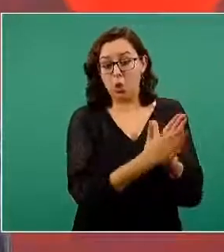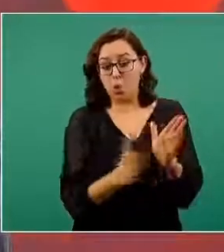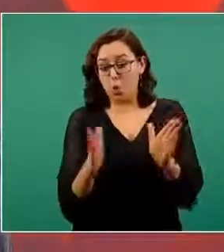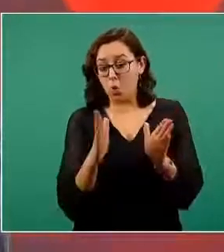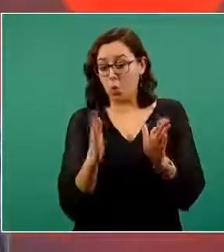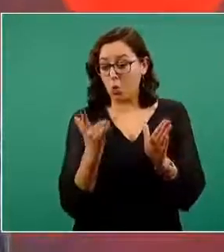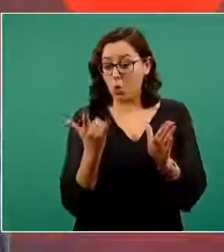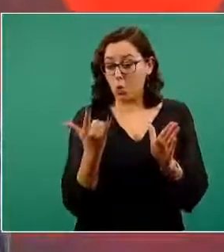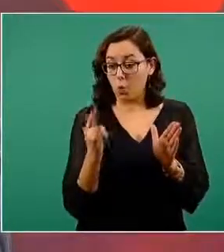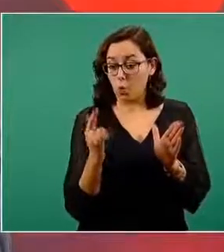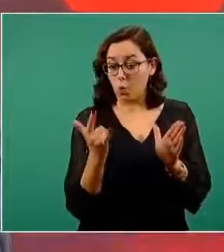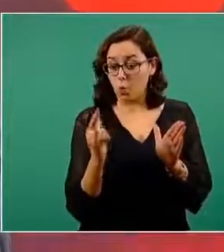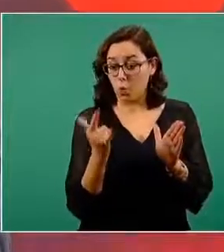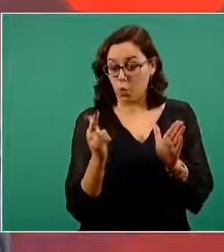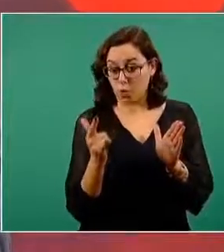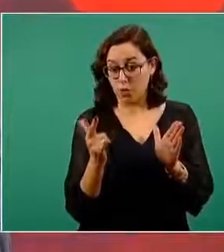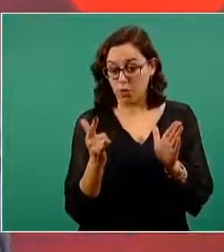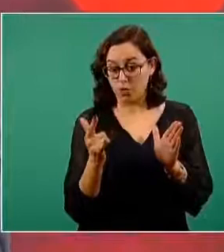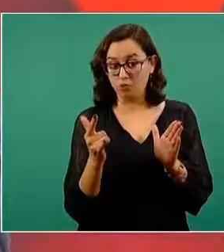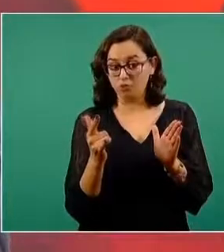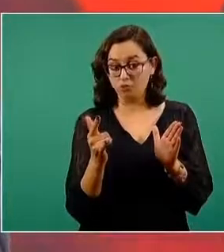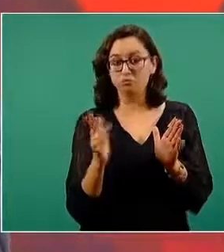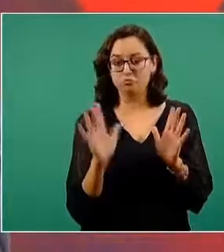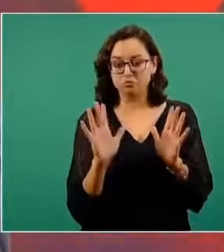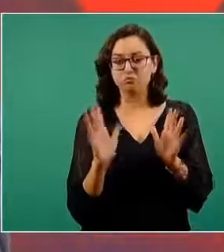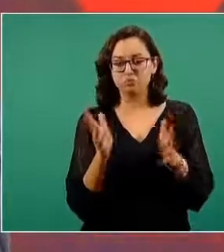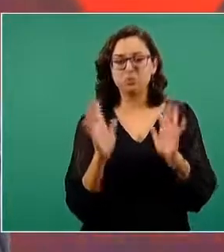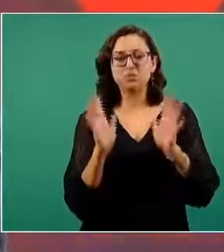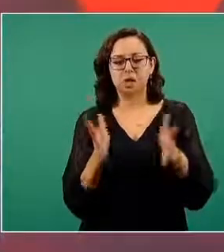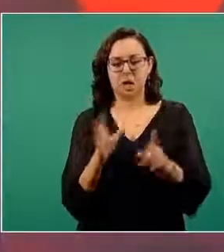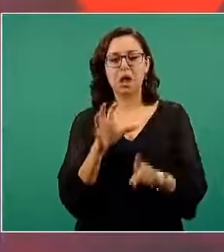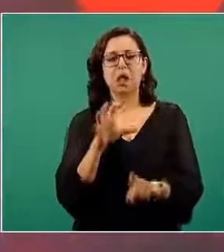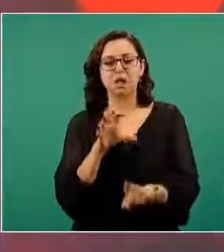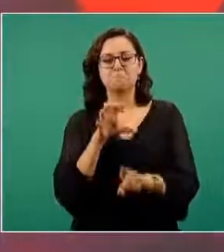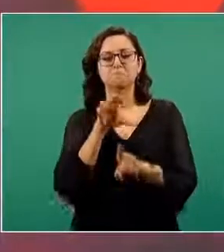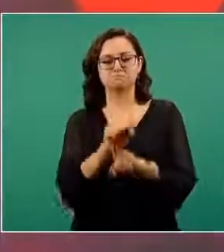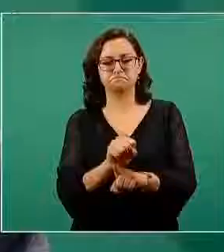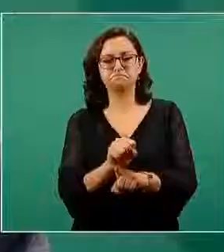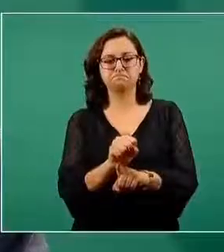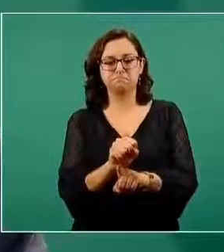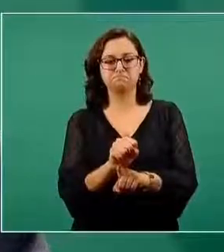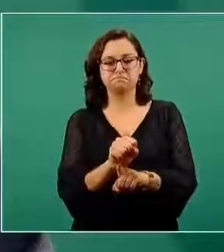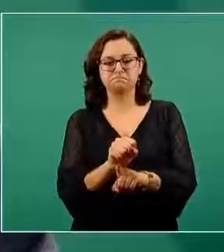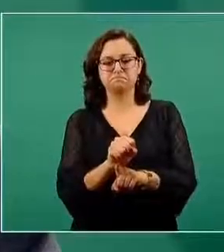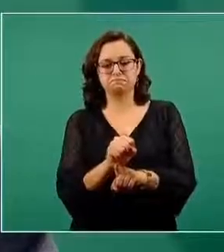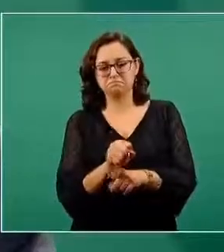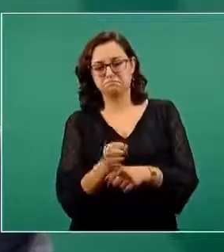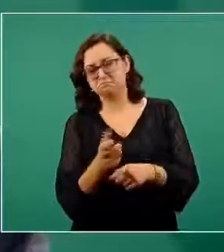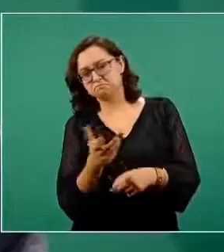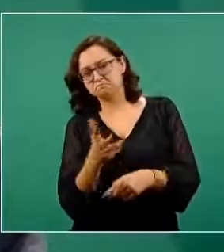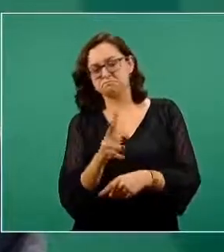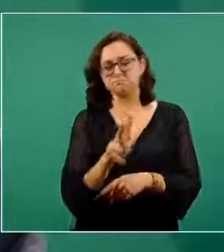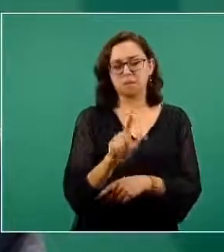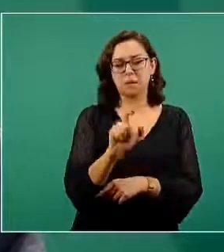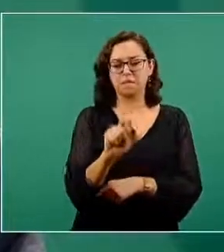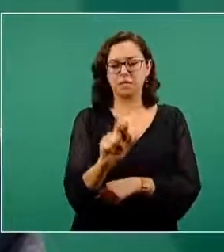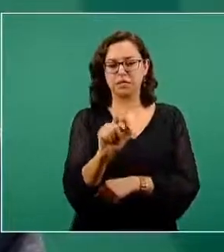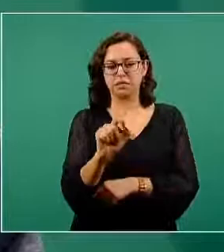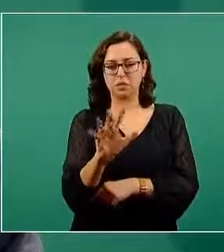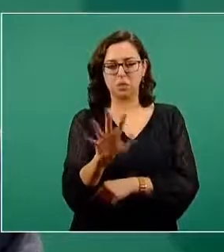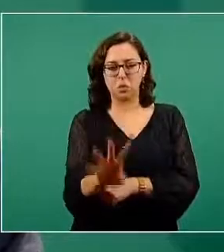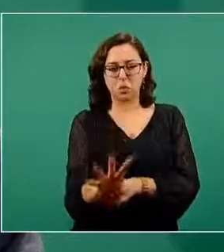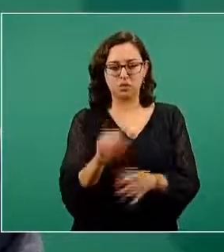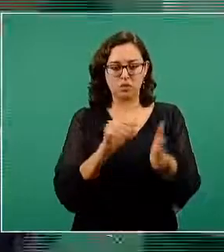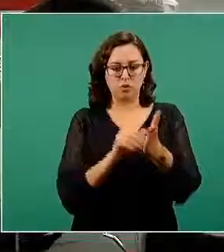mes del año, julio, estaremos llegando a completar gruesamente 24